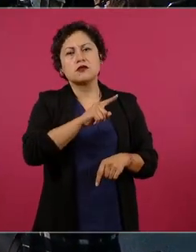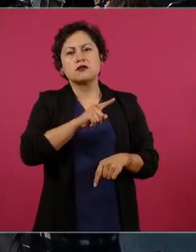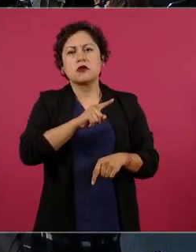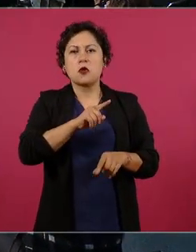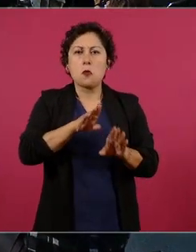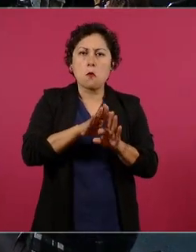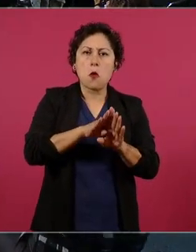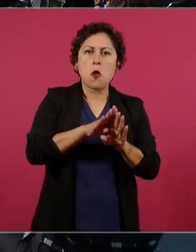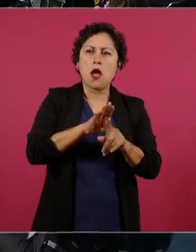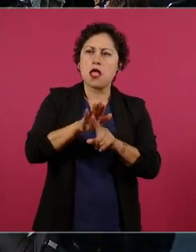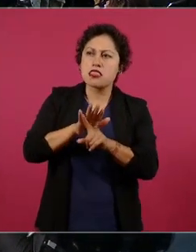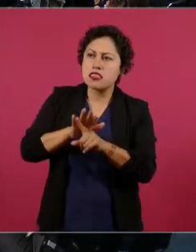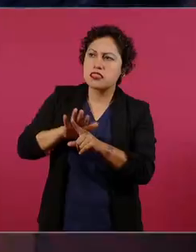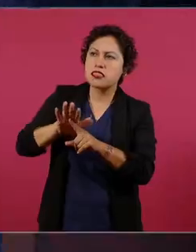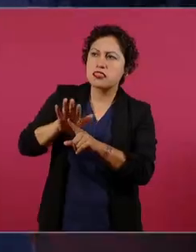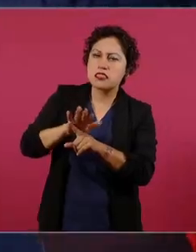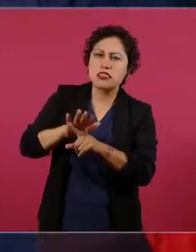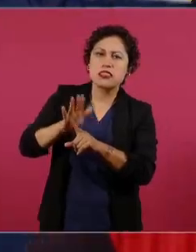Pero